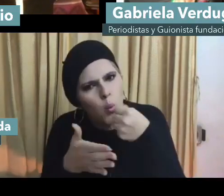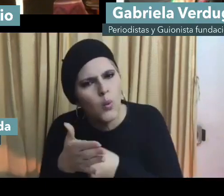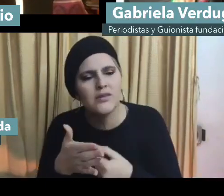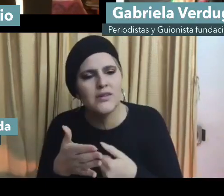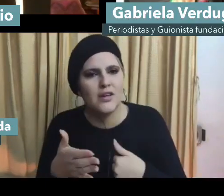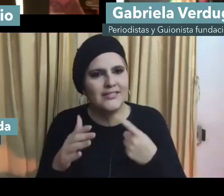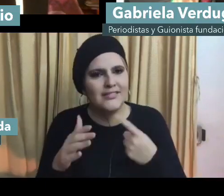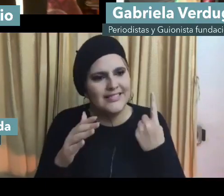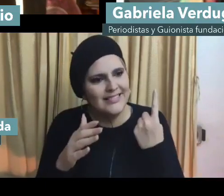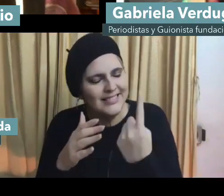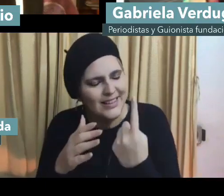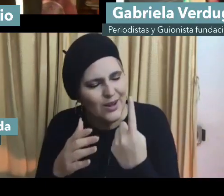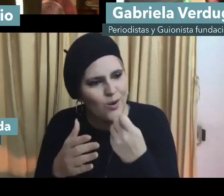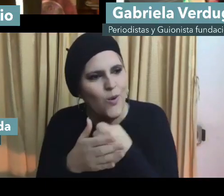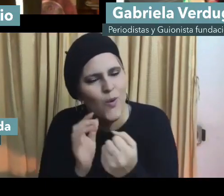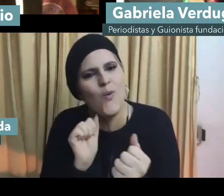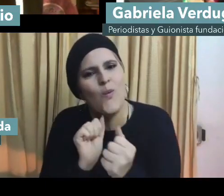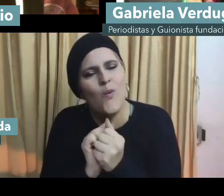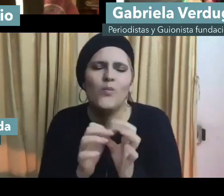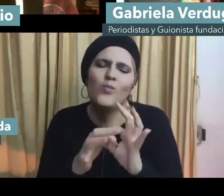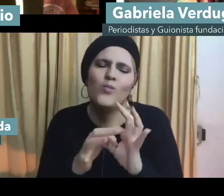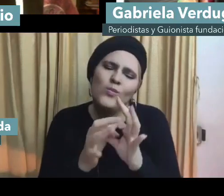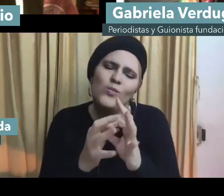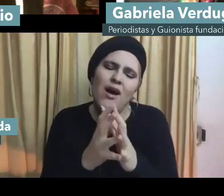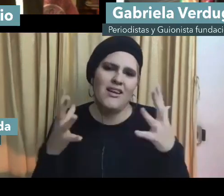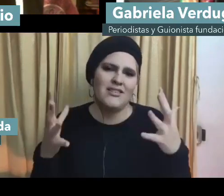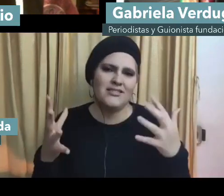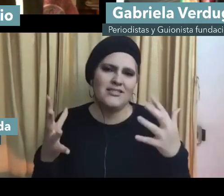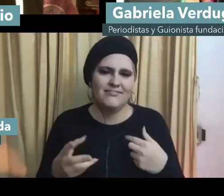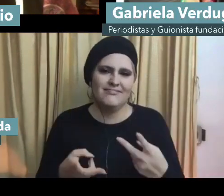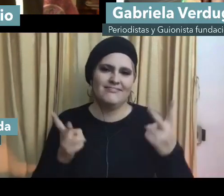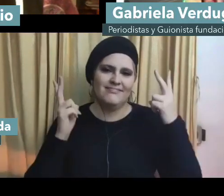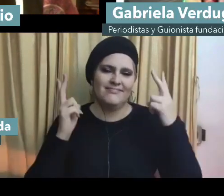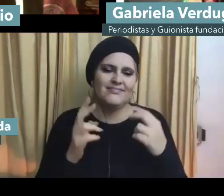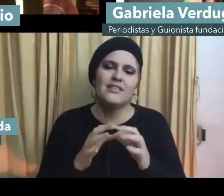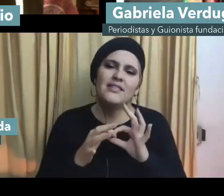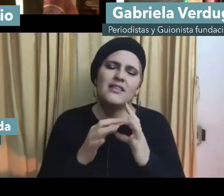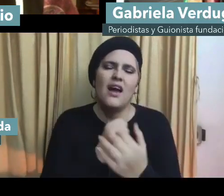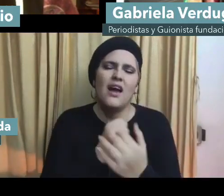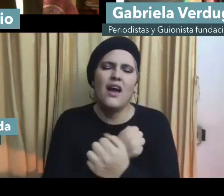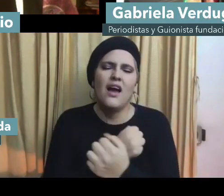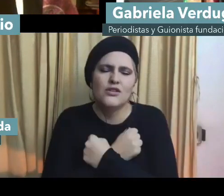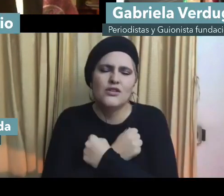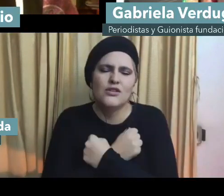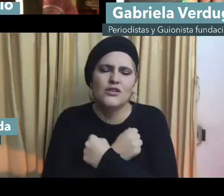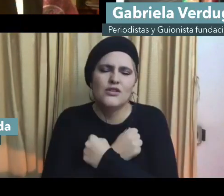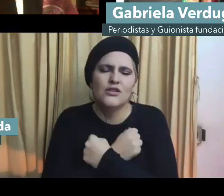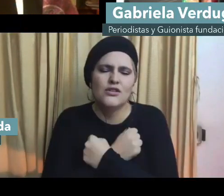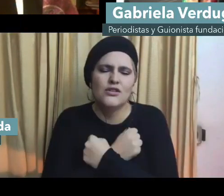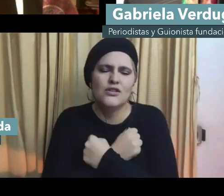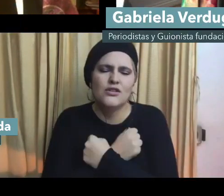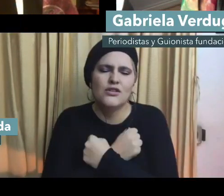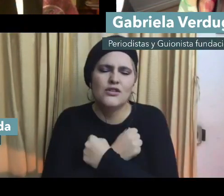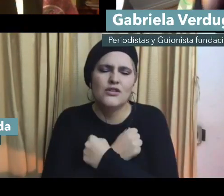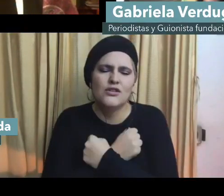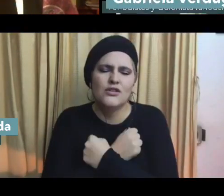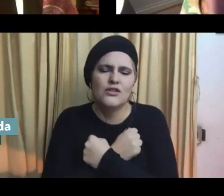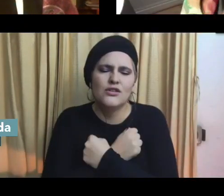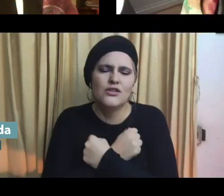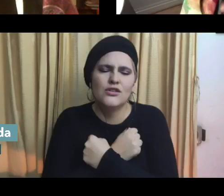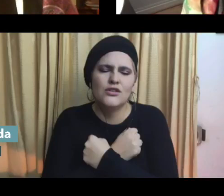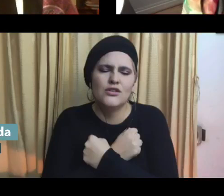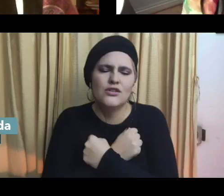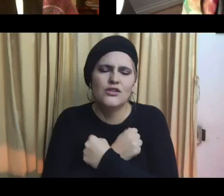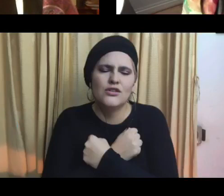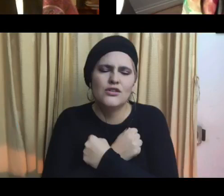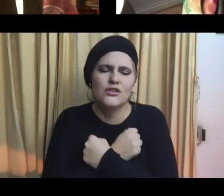gracias. Un abrazo, muchísimas gracias a todos, a todas, a todos. Así que la invitación es para seguir conversando mañana. Las preguntas que quedaron pendientes las vamos a